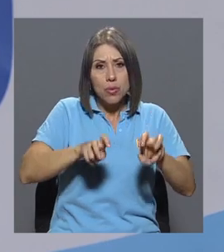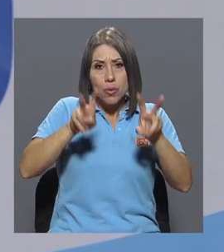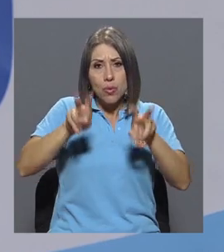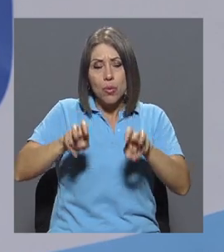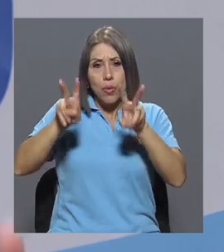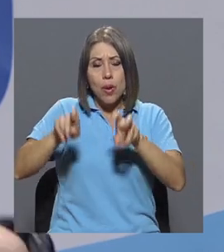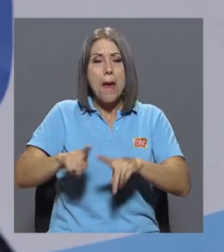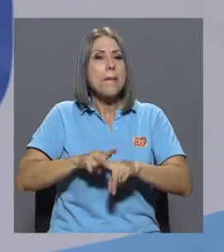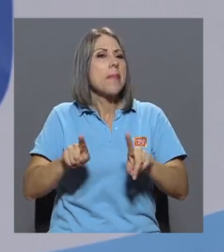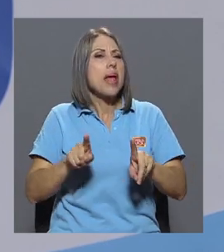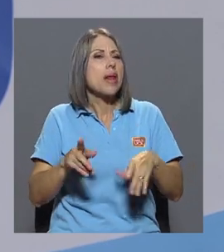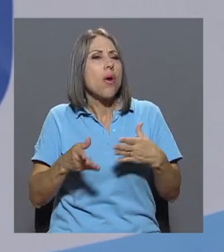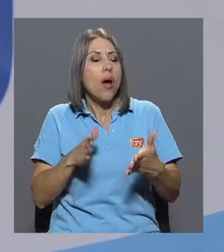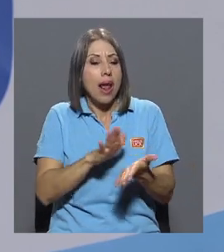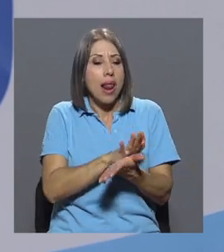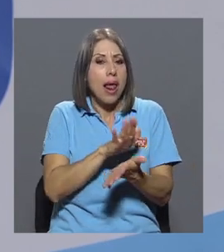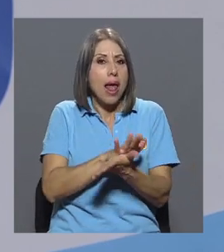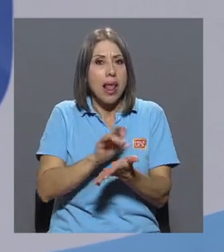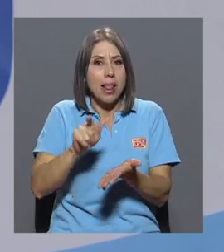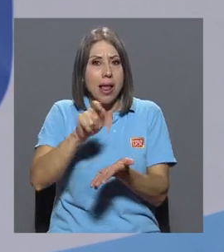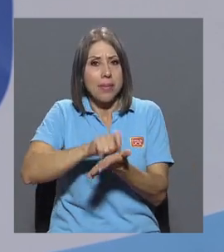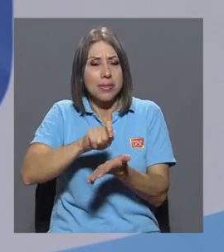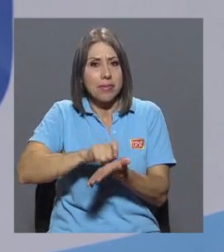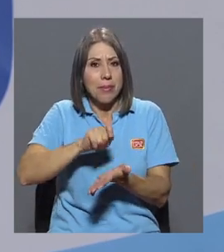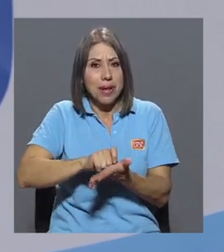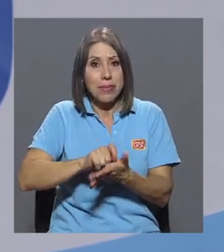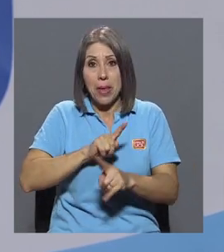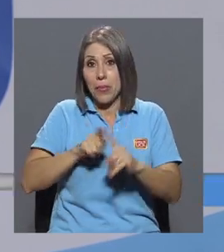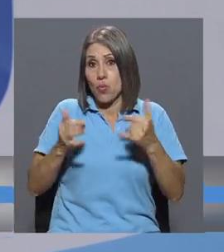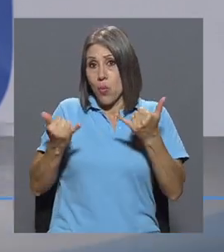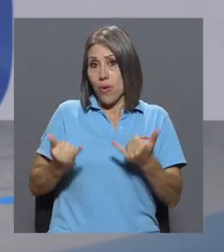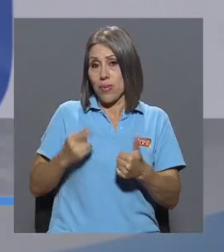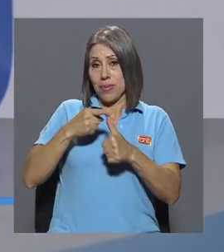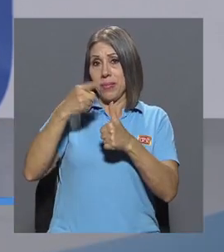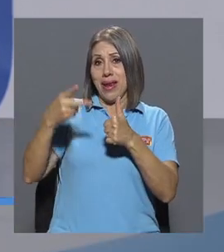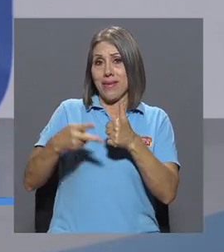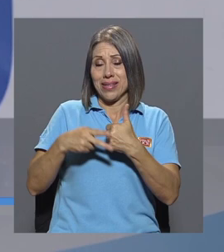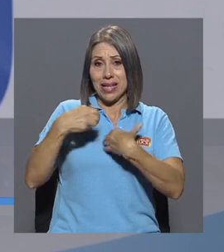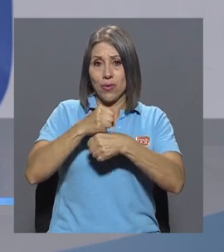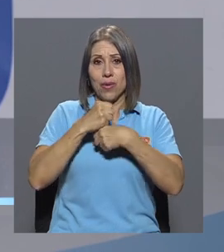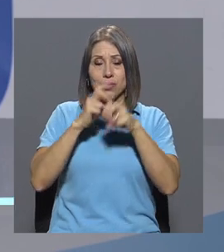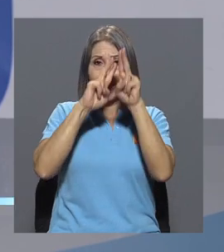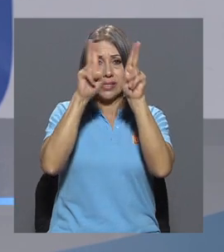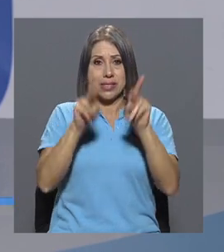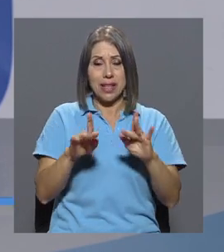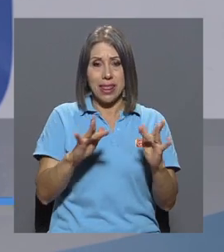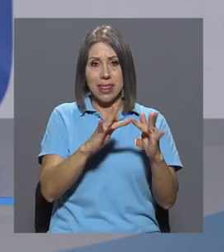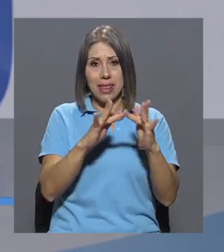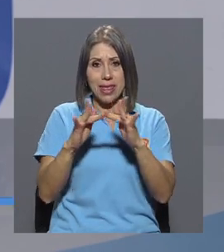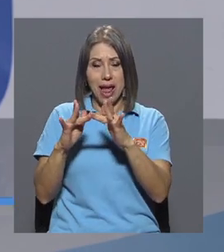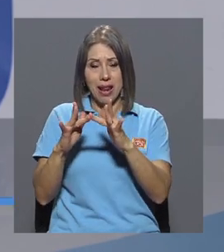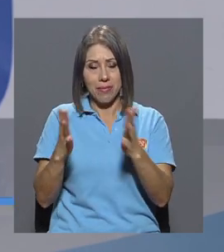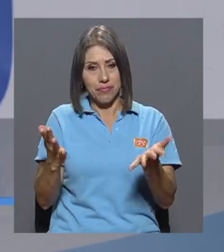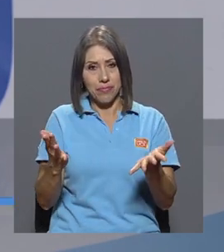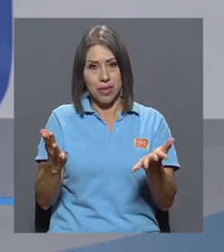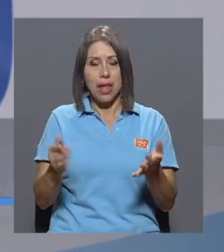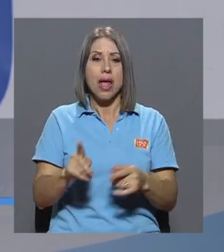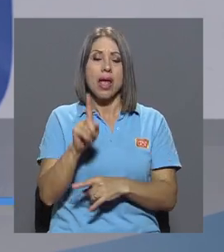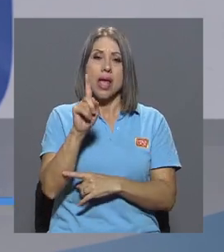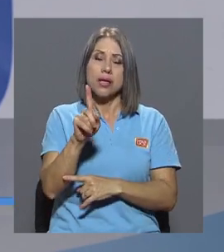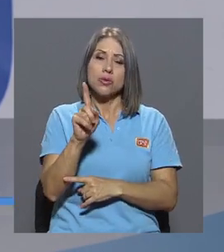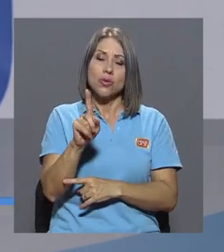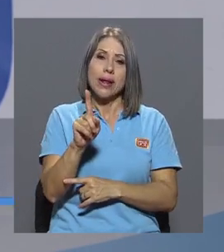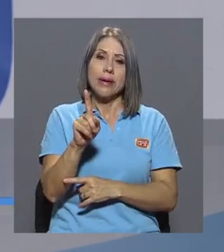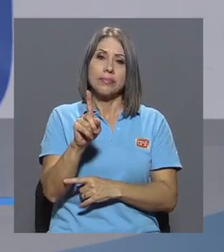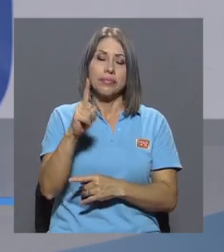papel esta va a ser la primera vez que vamos a realizar la prueba en digital en digital y es una digamos